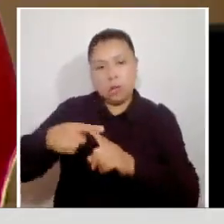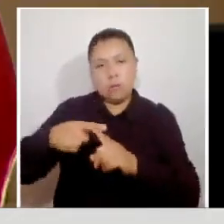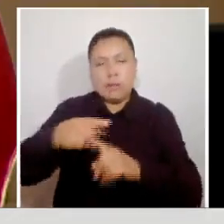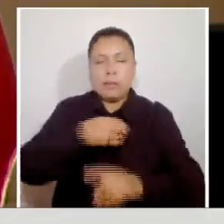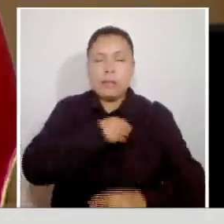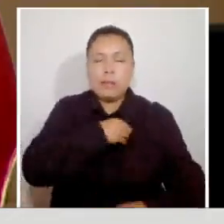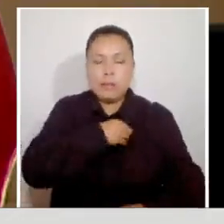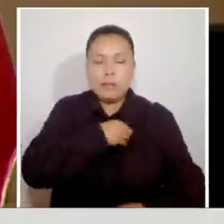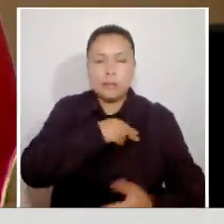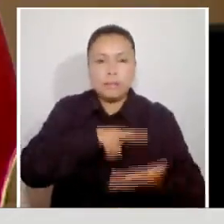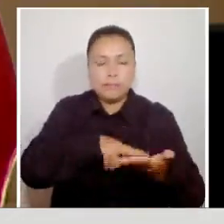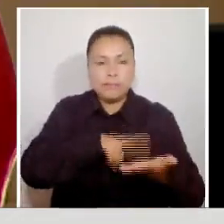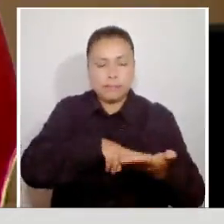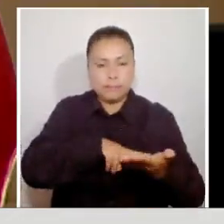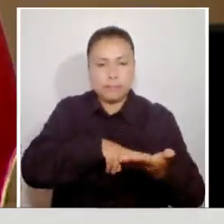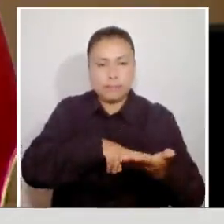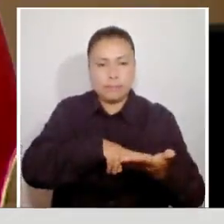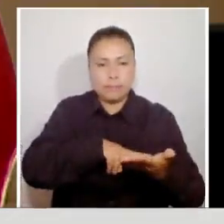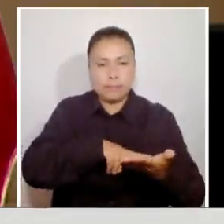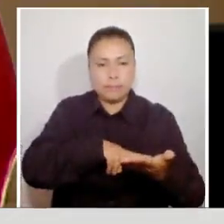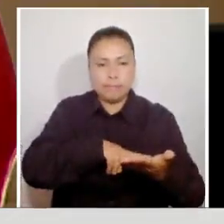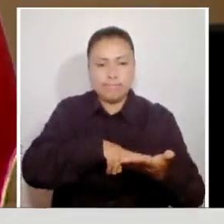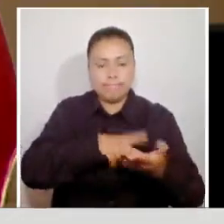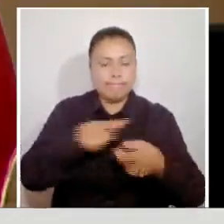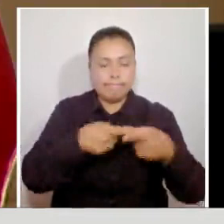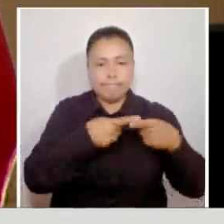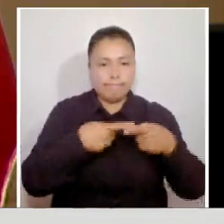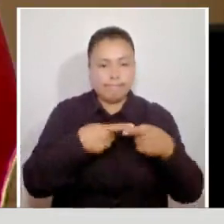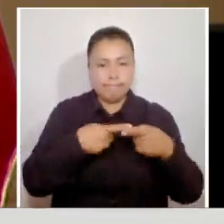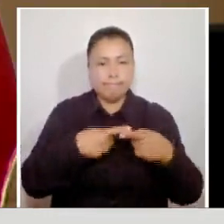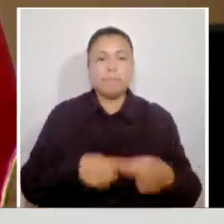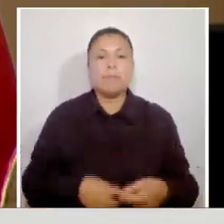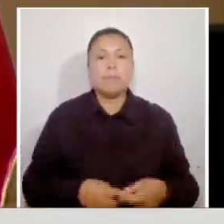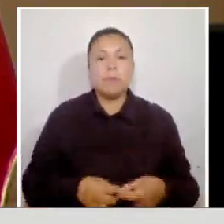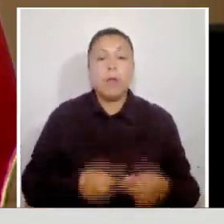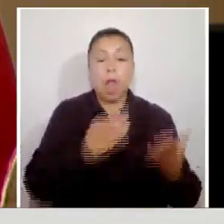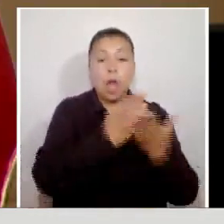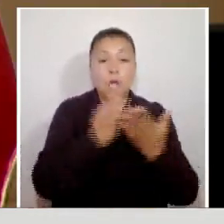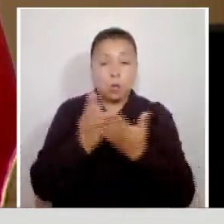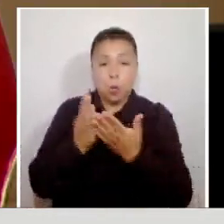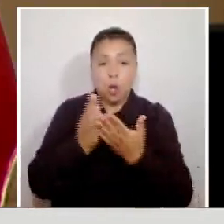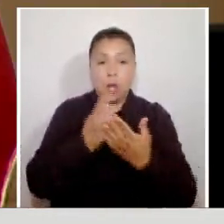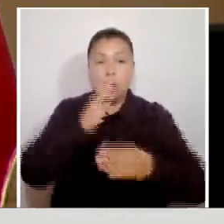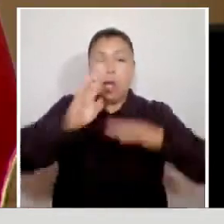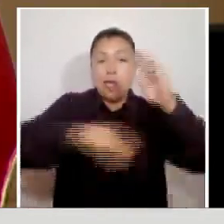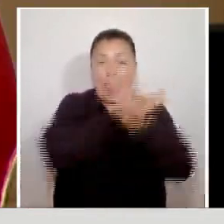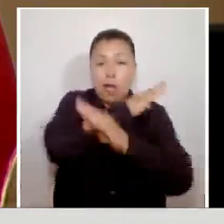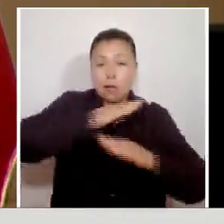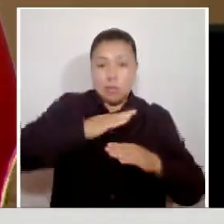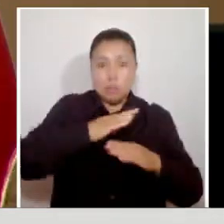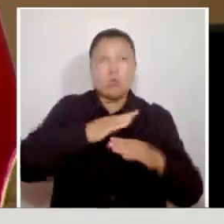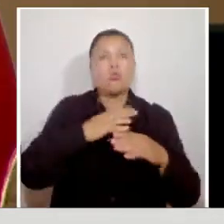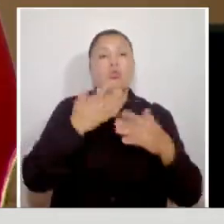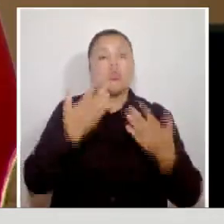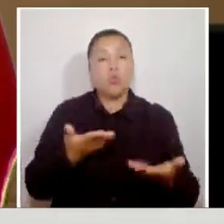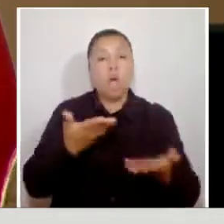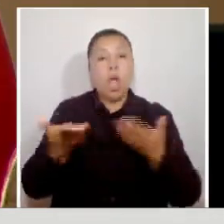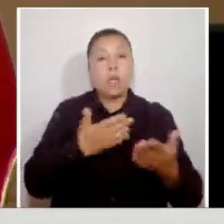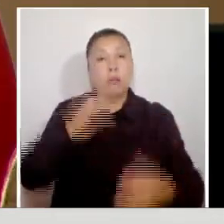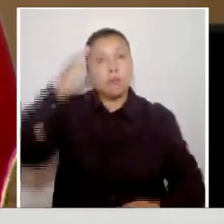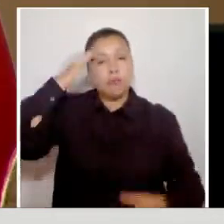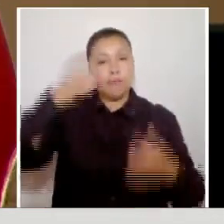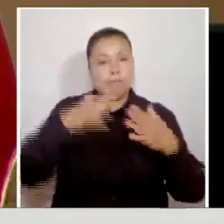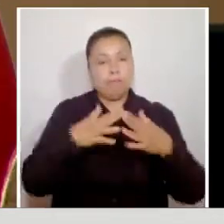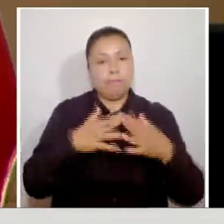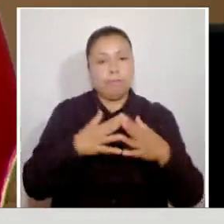hecho que se ha transformado en una realidad social las escuelas de artes marciales el servicio militar y